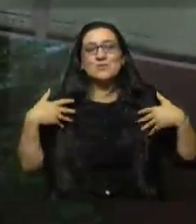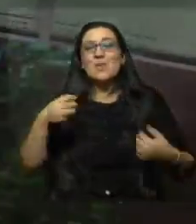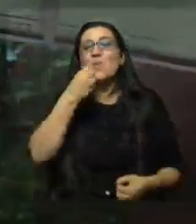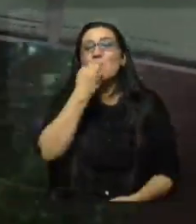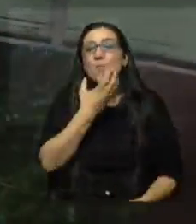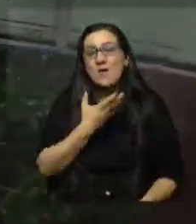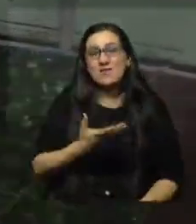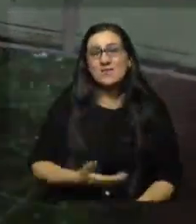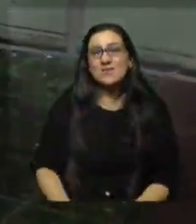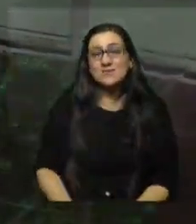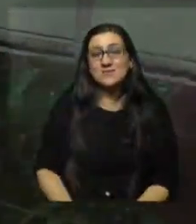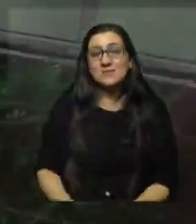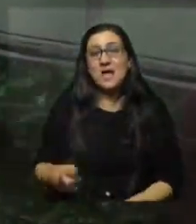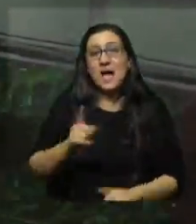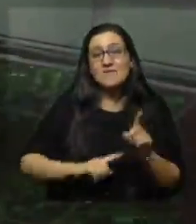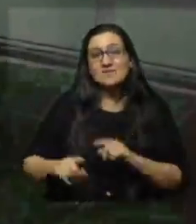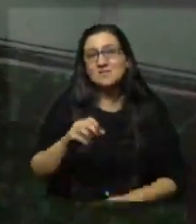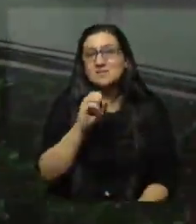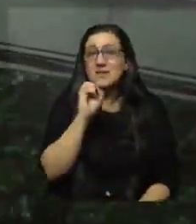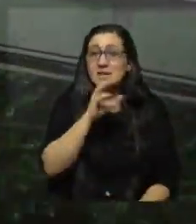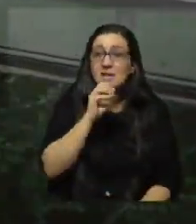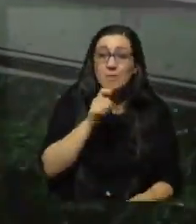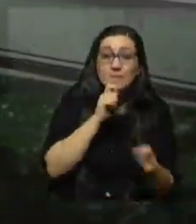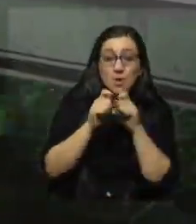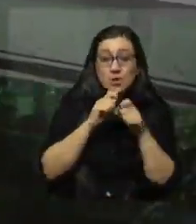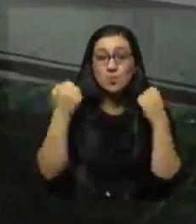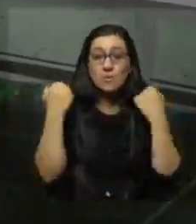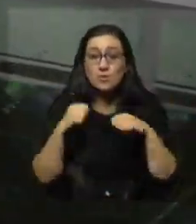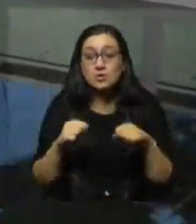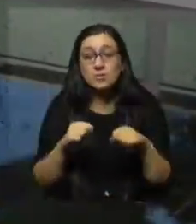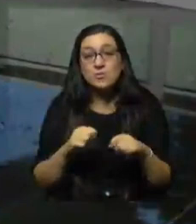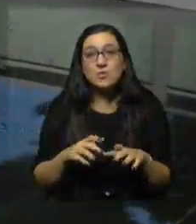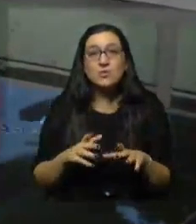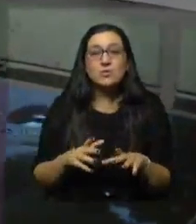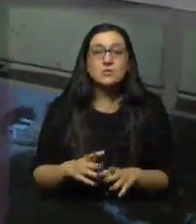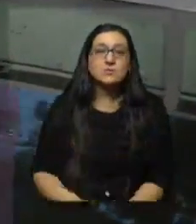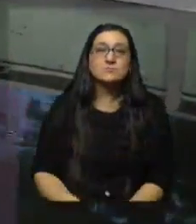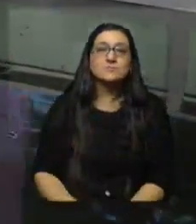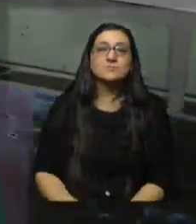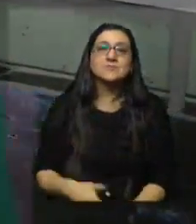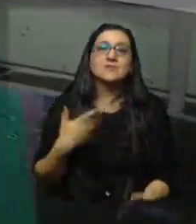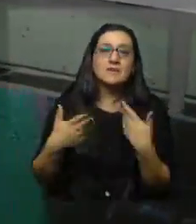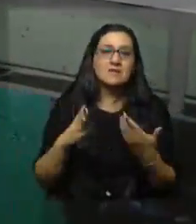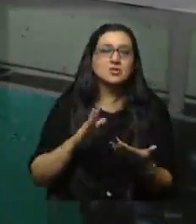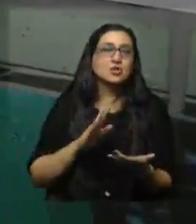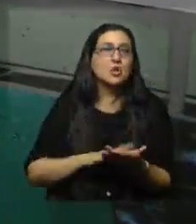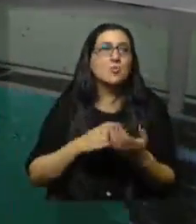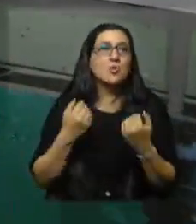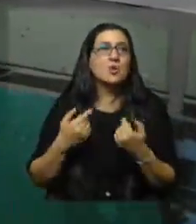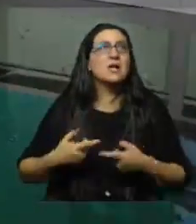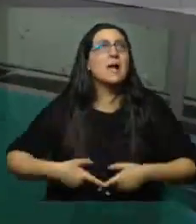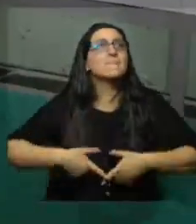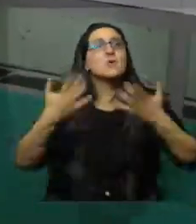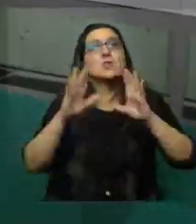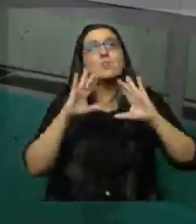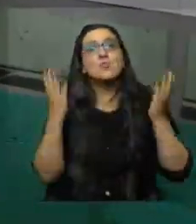donde tiene que estar. A veces si criticamos que desde el periodismo deportivo, de este lado, del otro lado del plata, se hable de somos campeones del mundo antes de empezar, eso